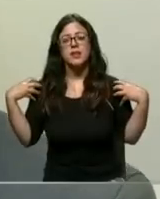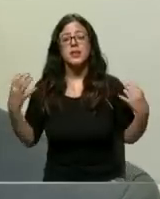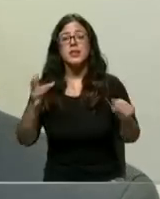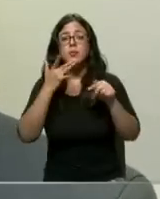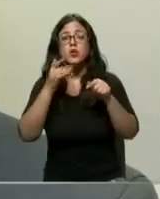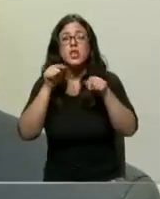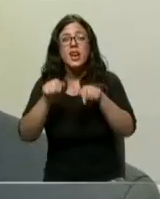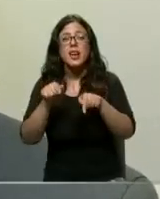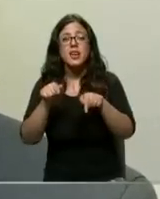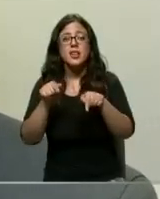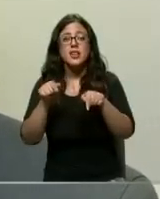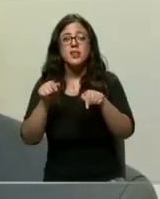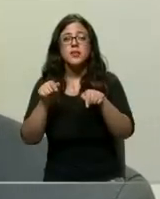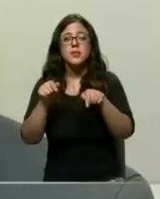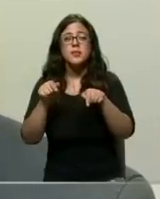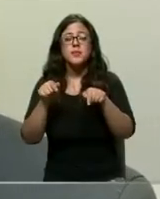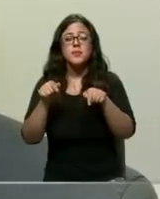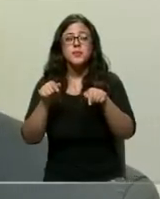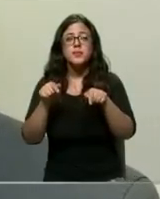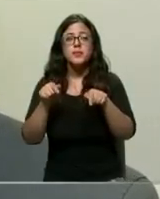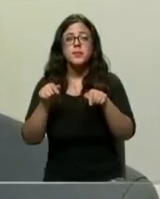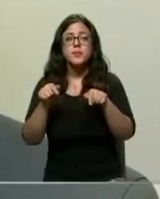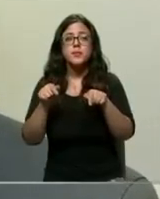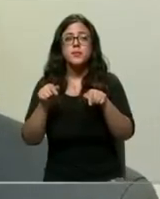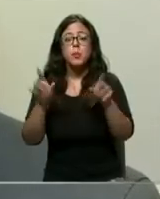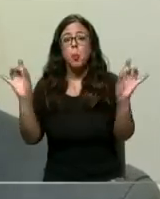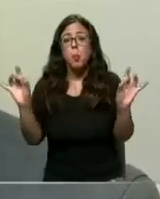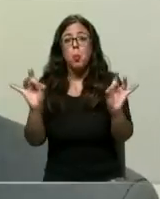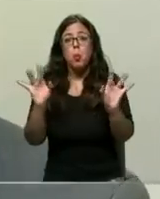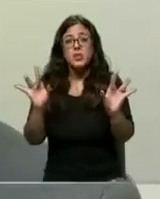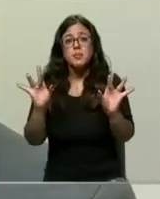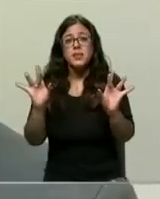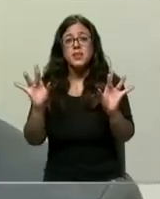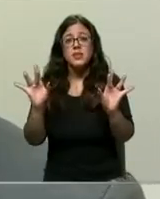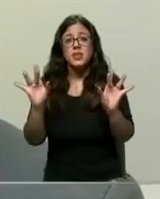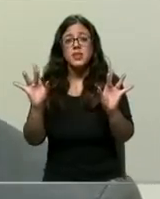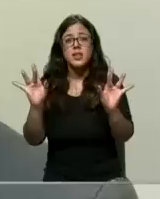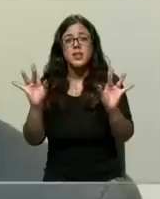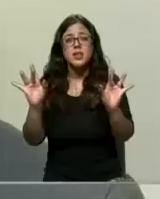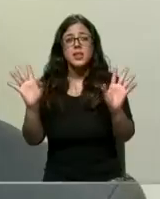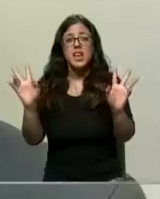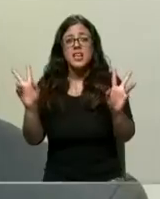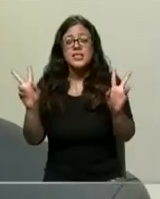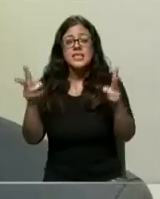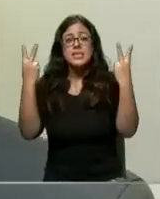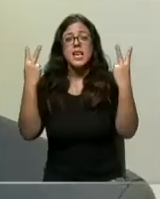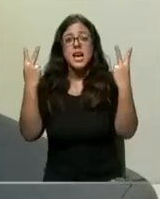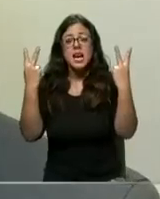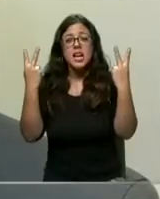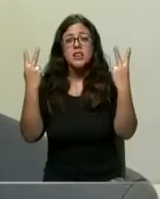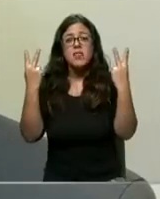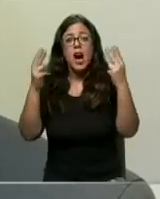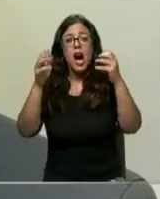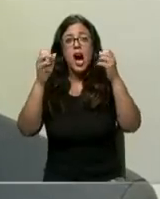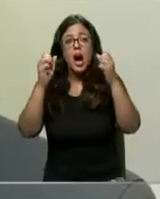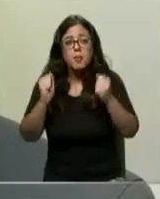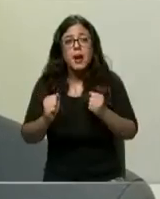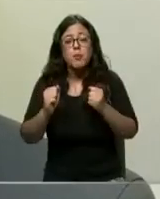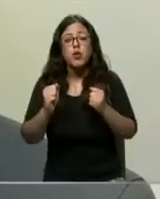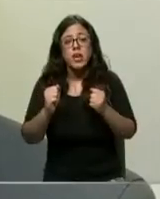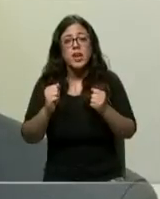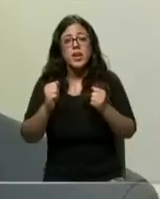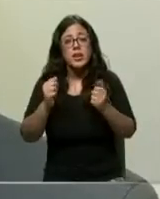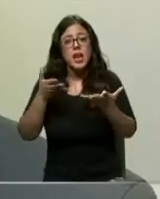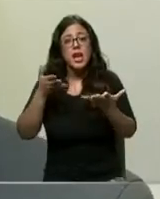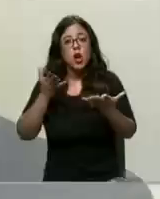desplegado apuntan a que pudiese mantenerse con vida para haber sido sometido a las constantes torturas que